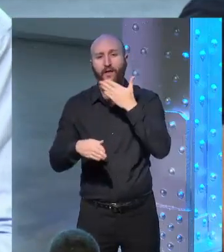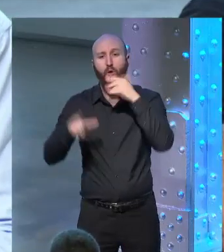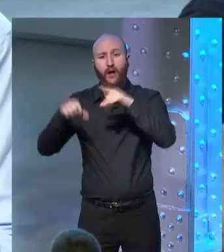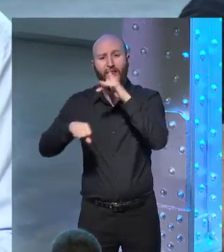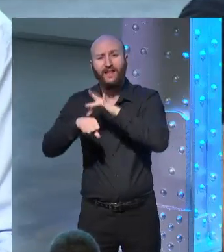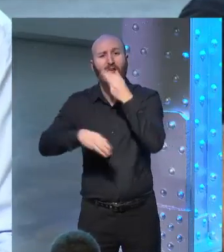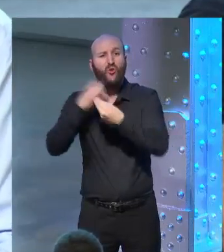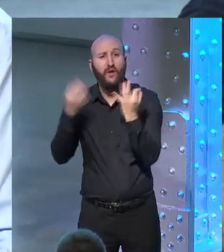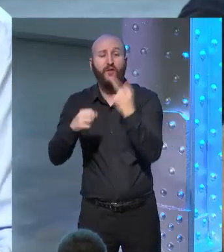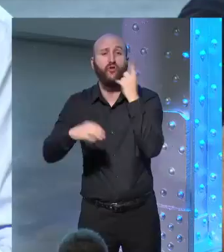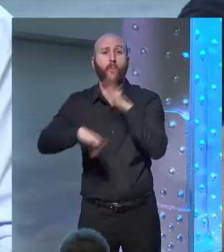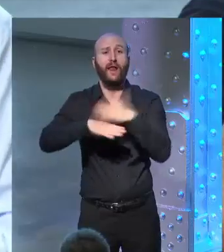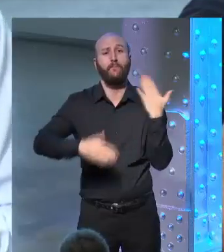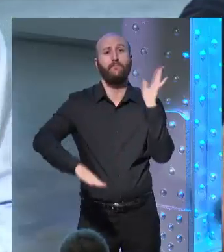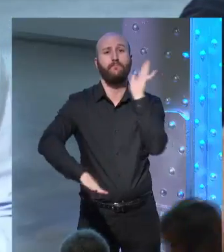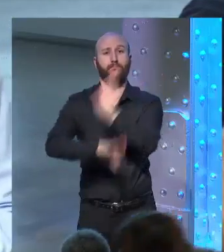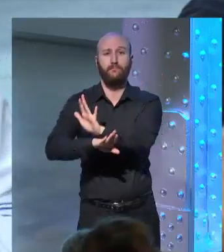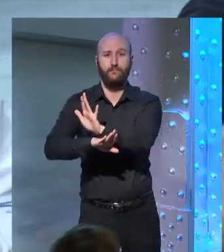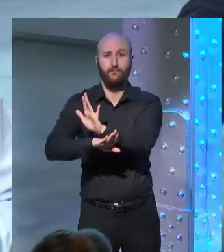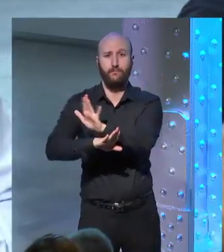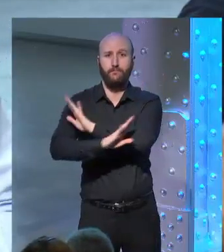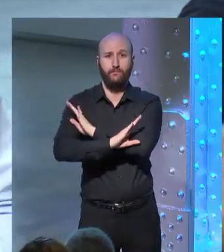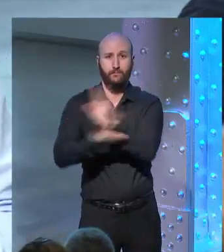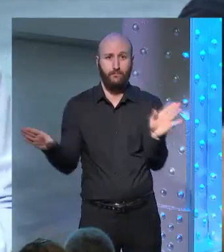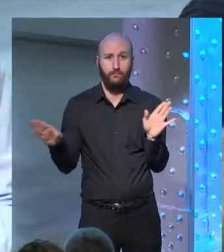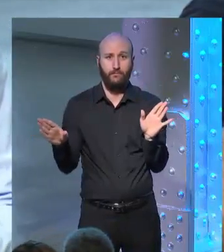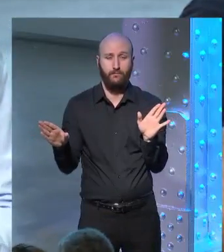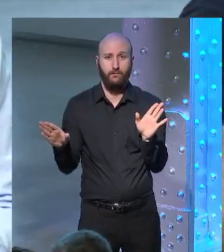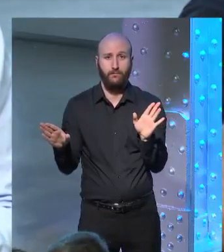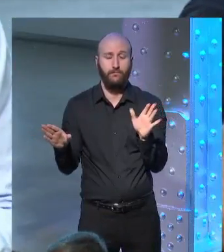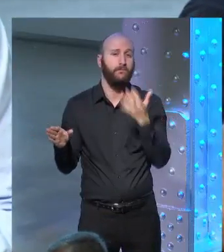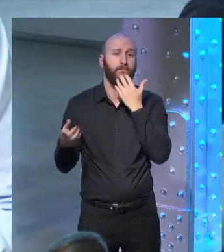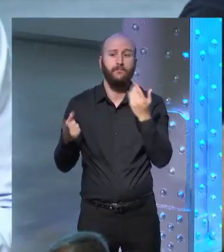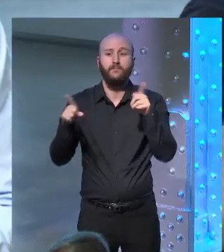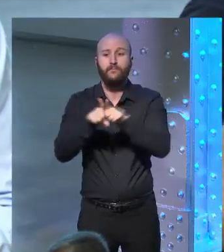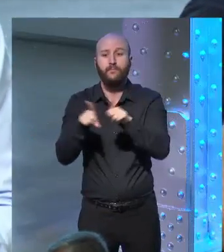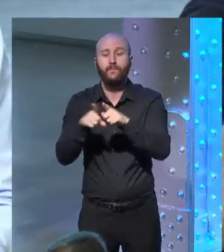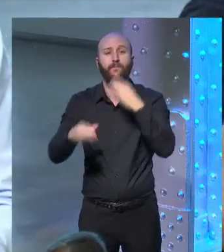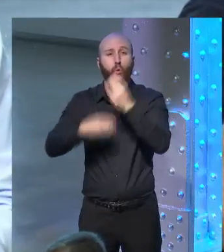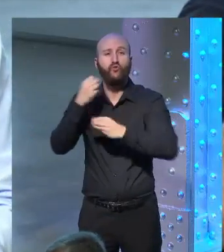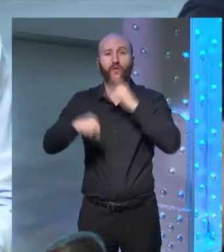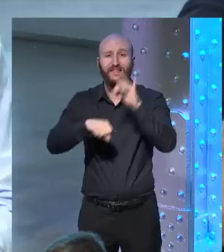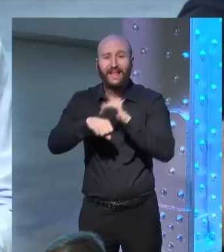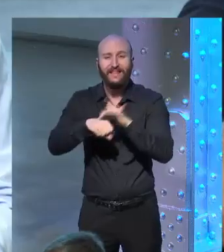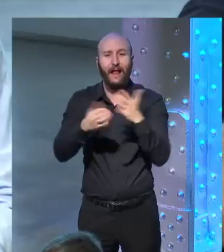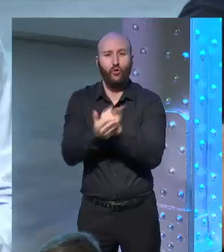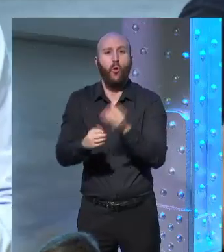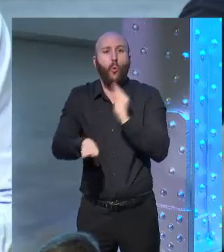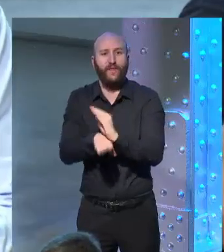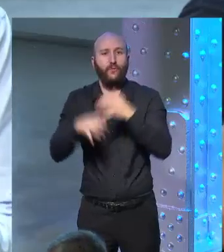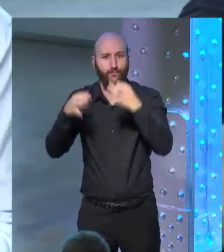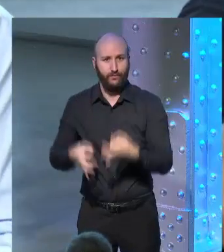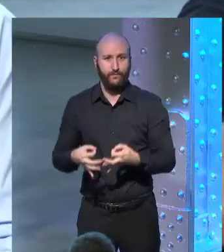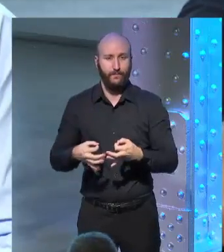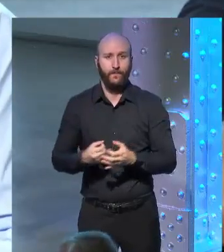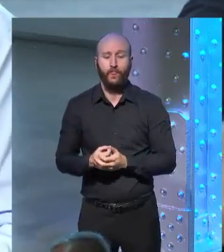a utilizar para proyectar. No están haciendo un uso de la pizarra digital con toda la potencialidad que tendría estos dispositivos, ¿no? Bueno, pues